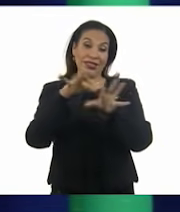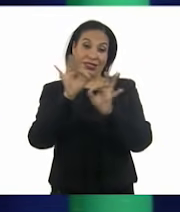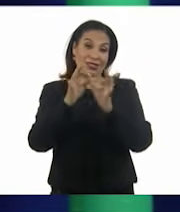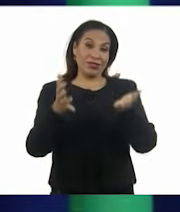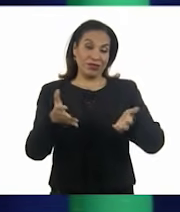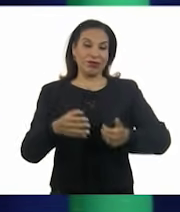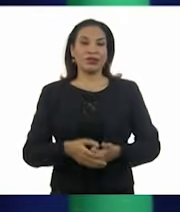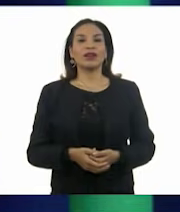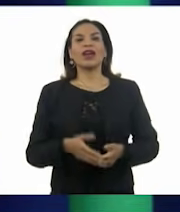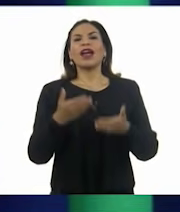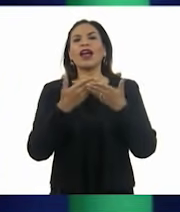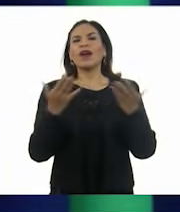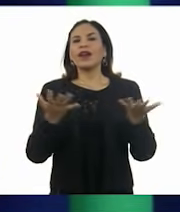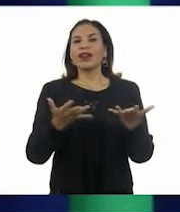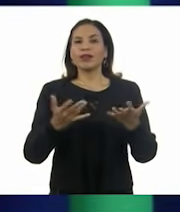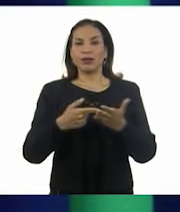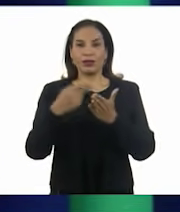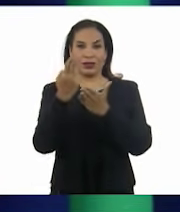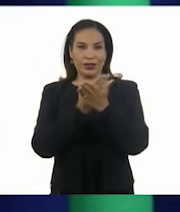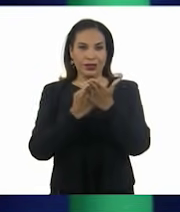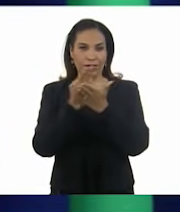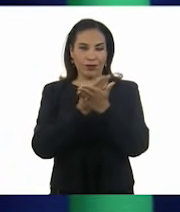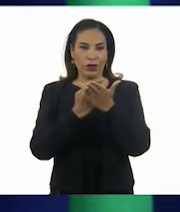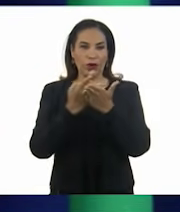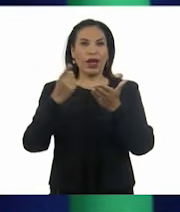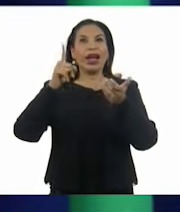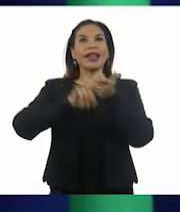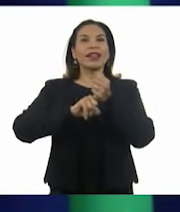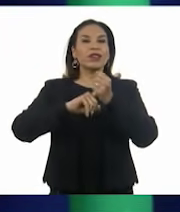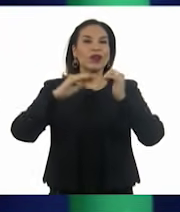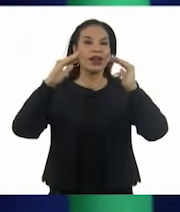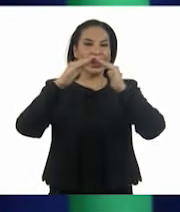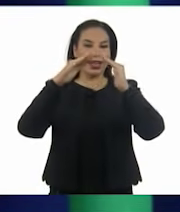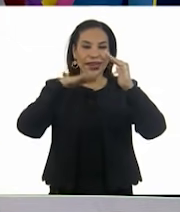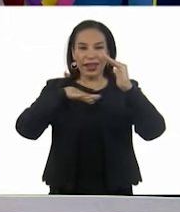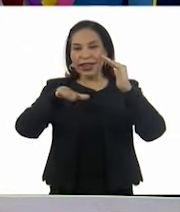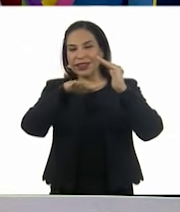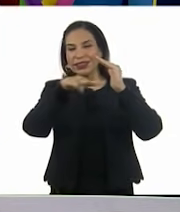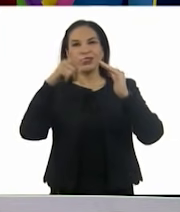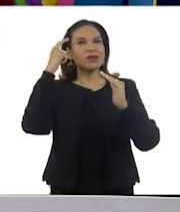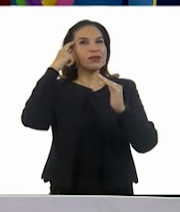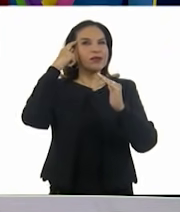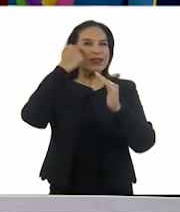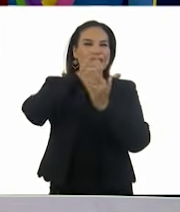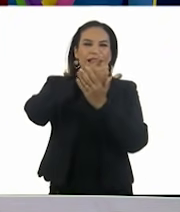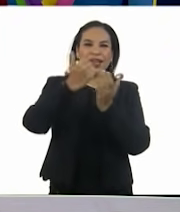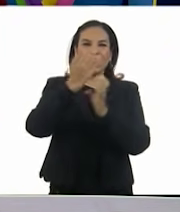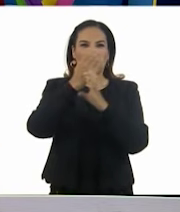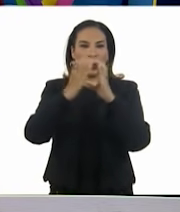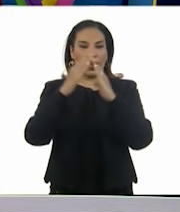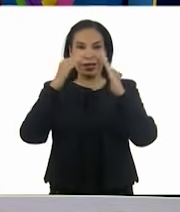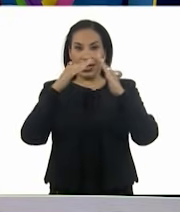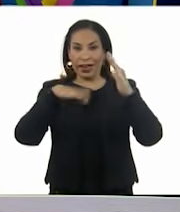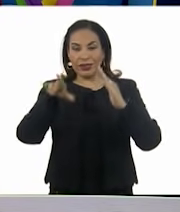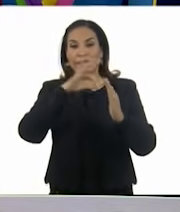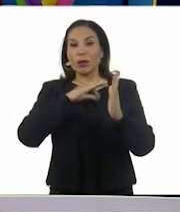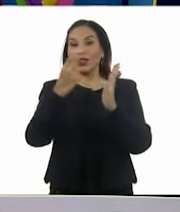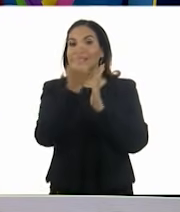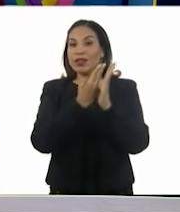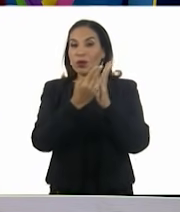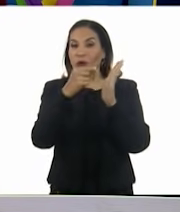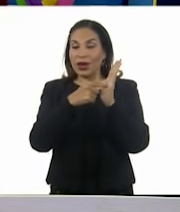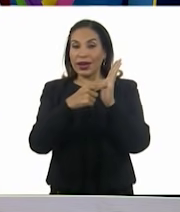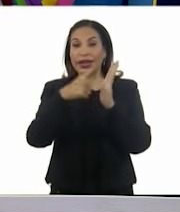Y bien, haremos el dibujo del interior de una casa. Vamos a pensar en cada detalle y lo vamos a dibujar.